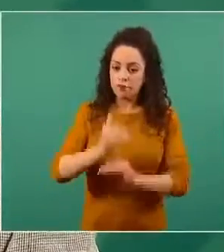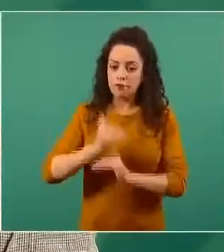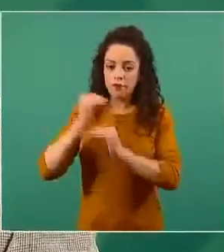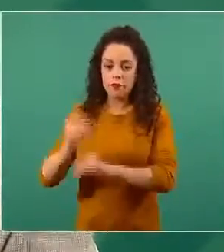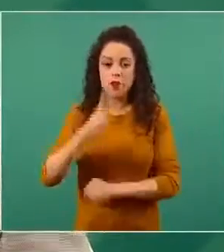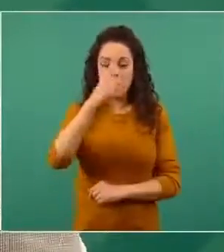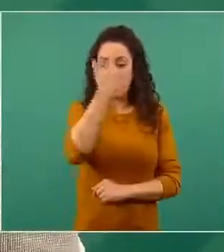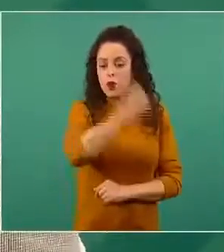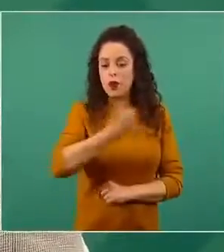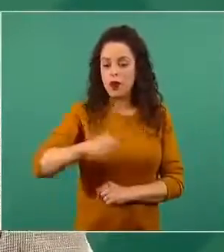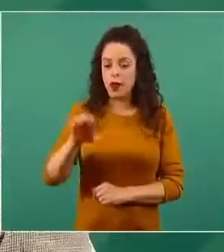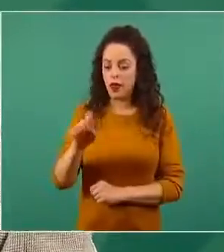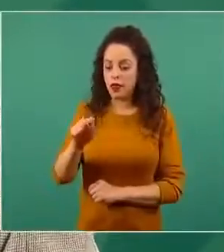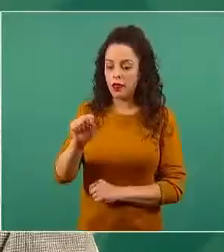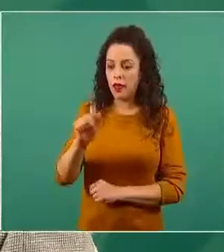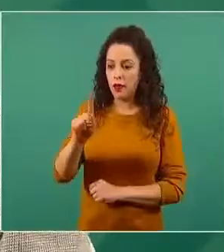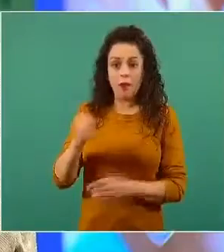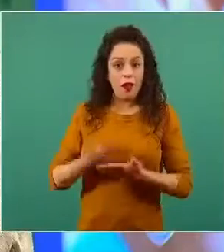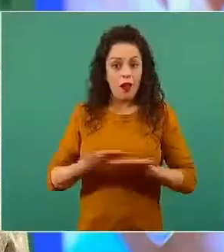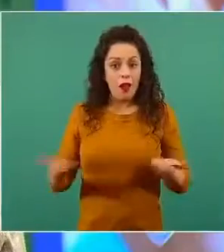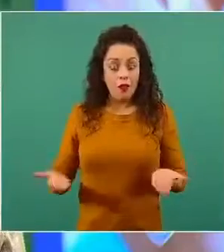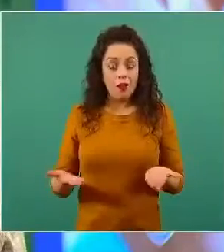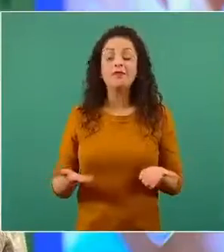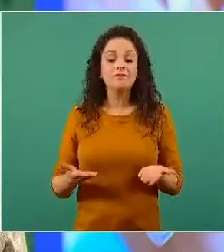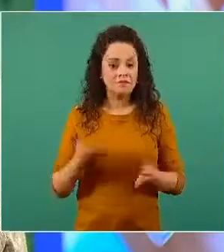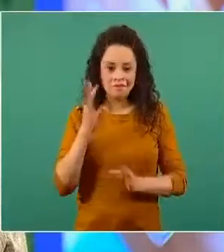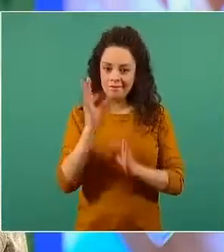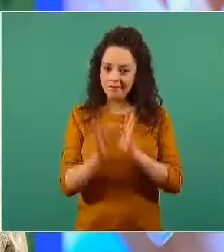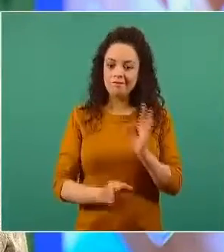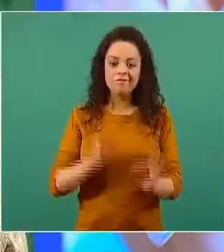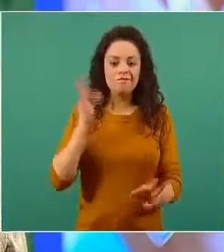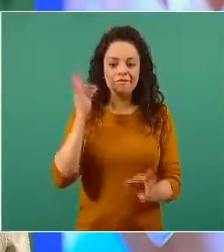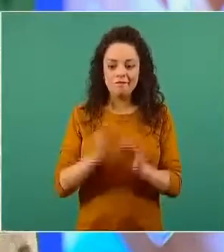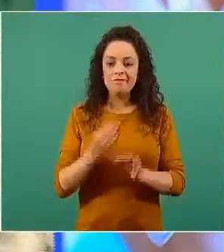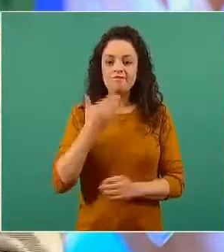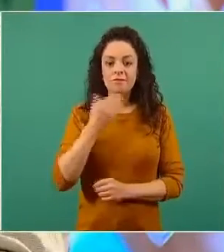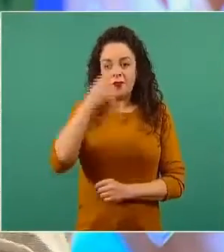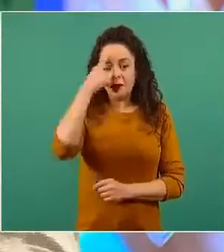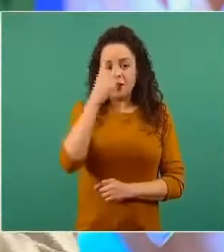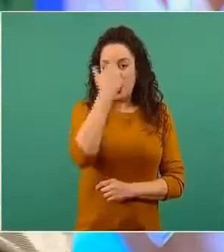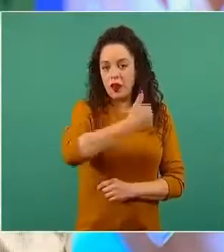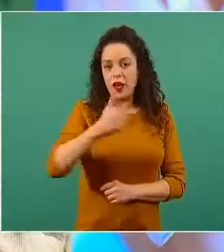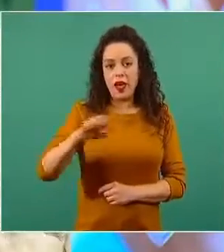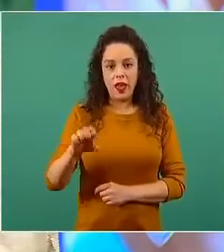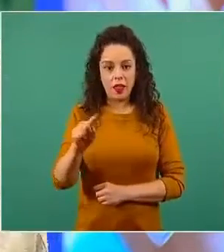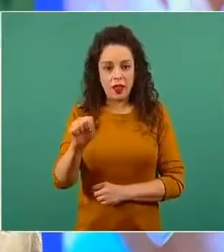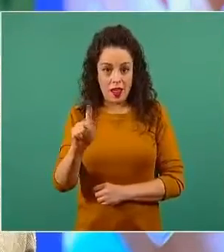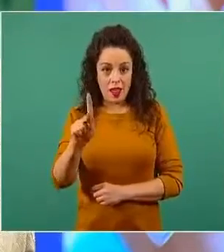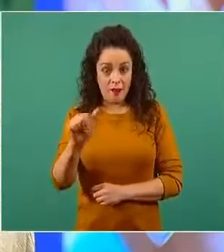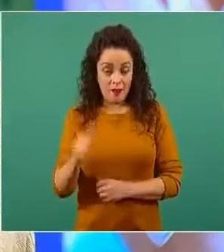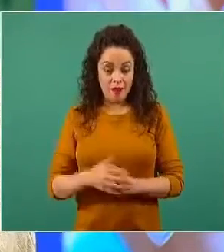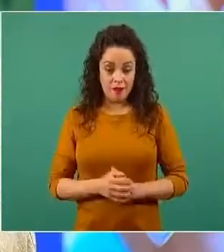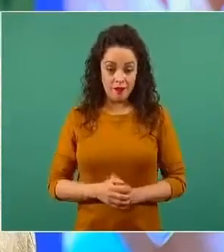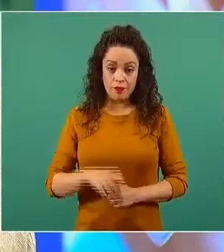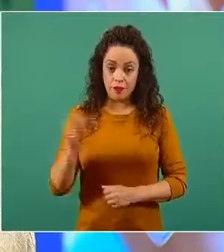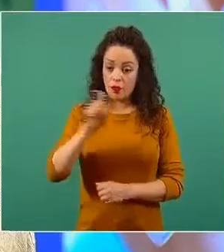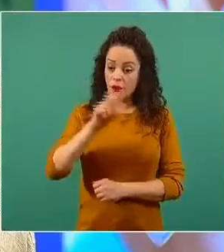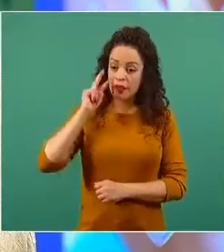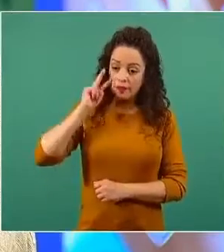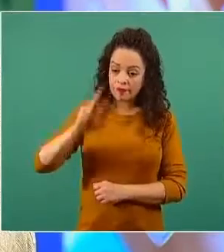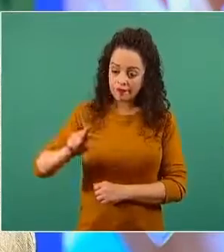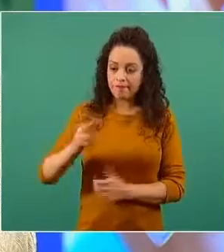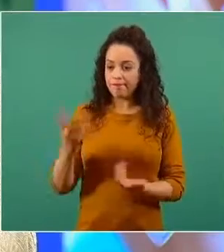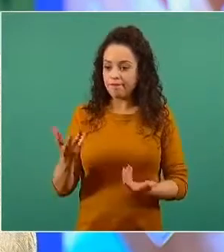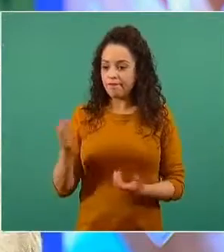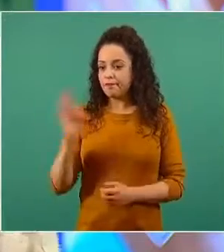etapa. Estamos exactamente en los intervalos de fecha para cada etapa. Y cada vez que vemos que las cosas